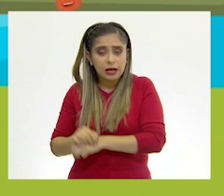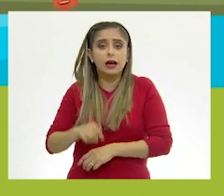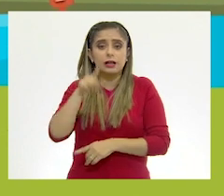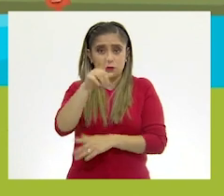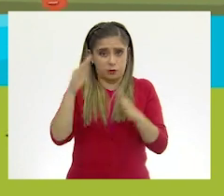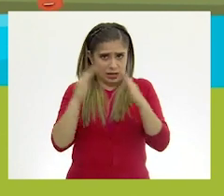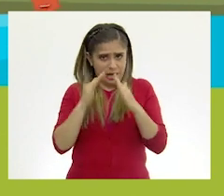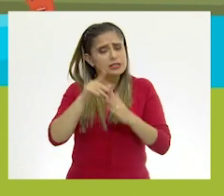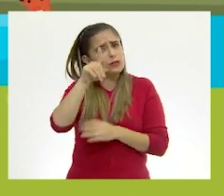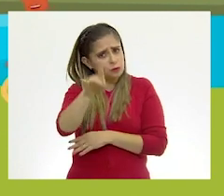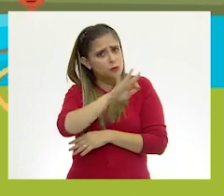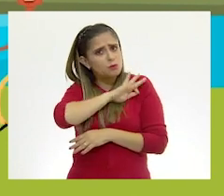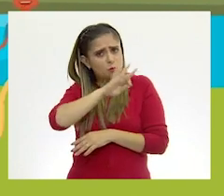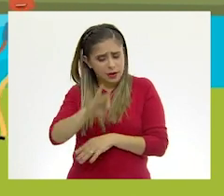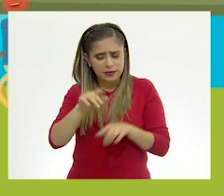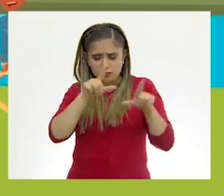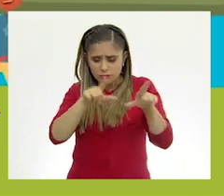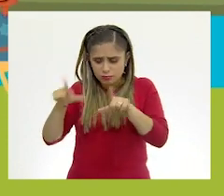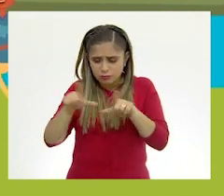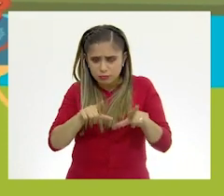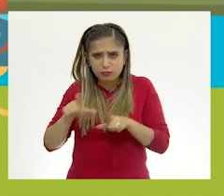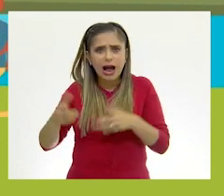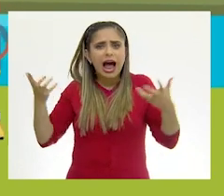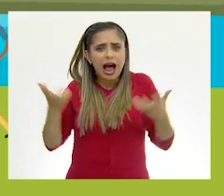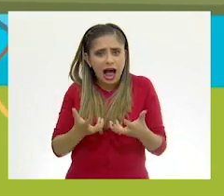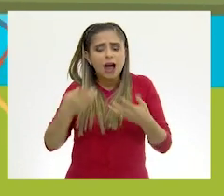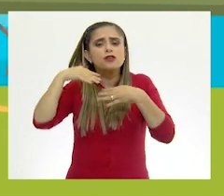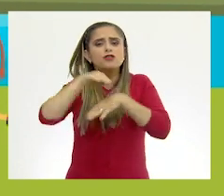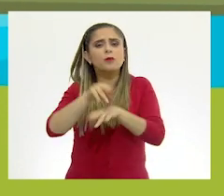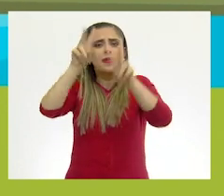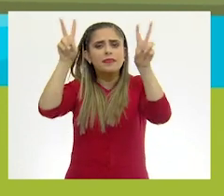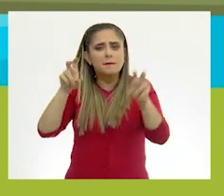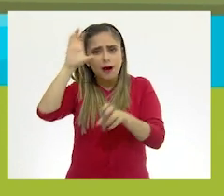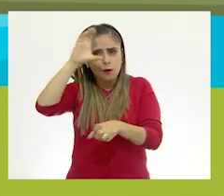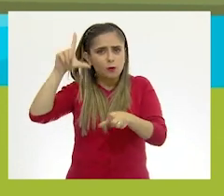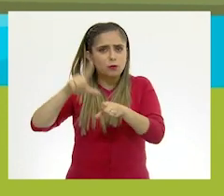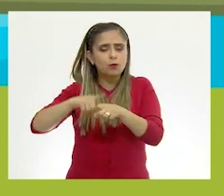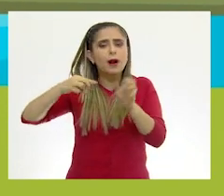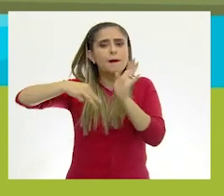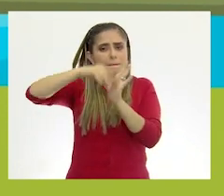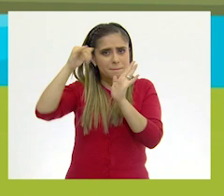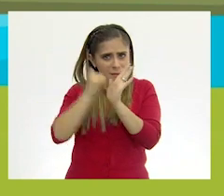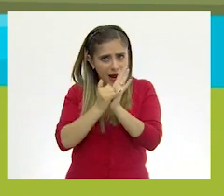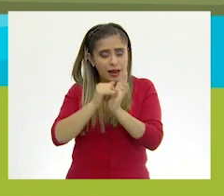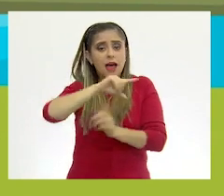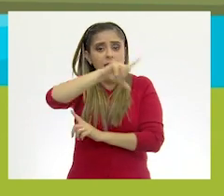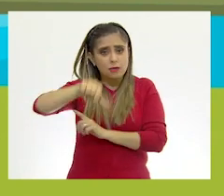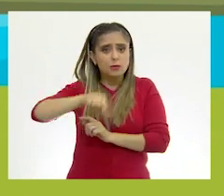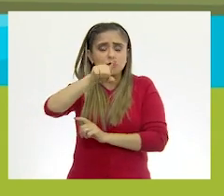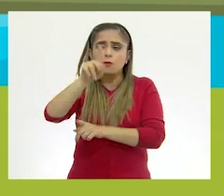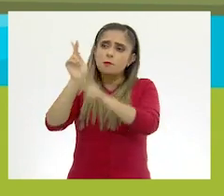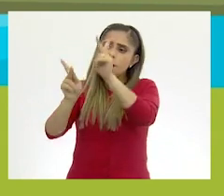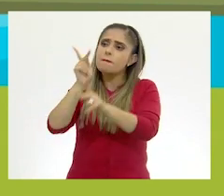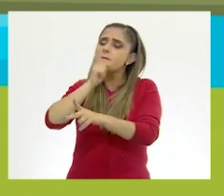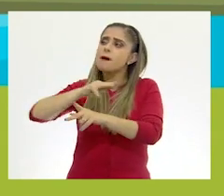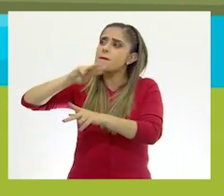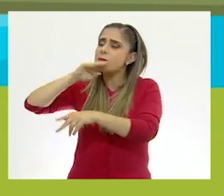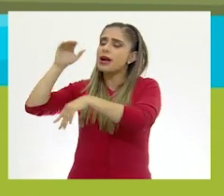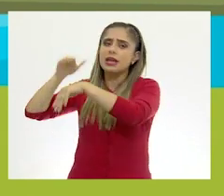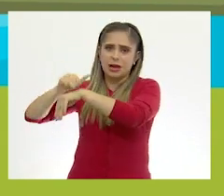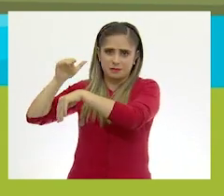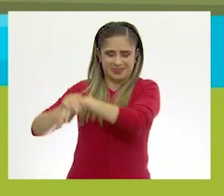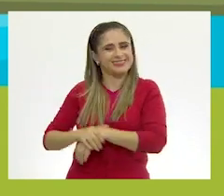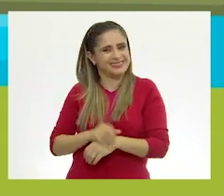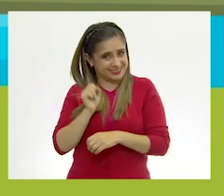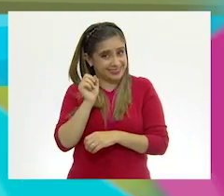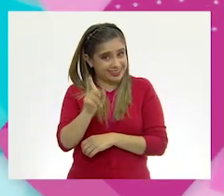una monografía sobre la cultura maya. Platícalo con tus papás y amigos y listo. Nos vemos y hasta